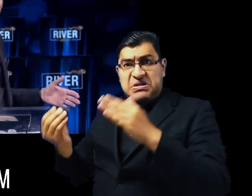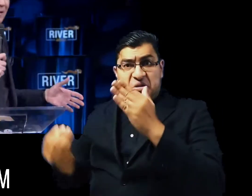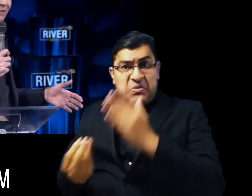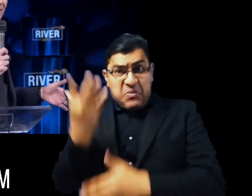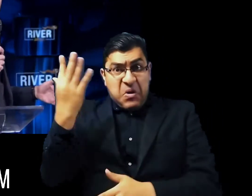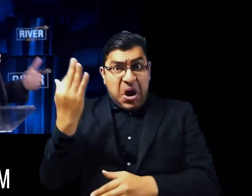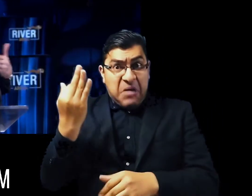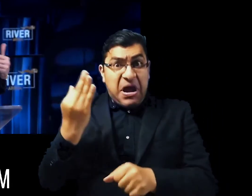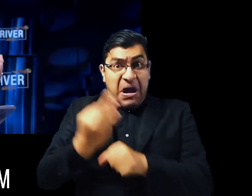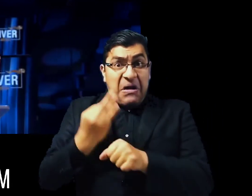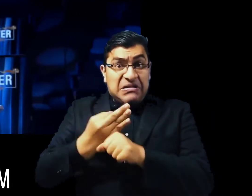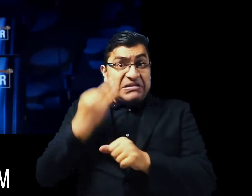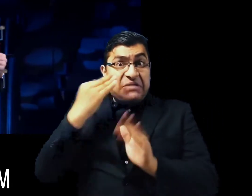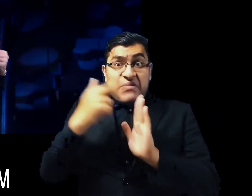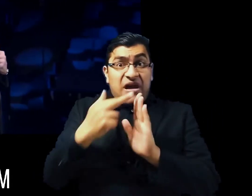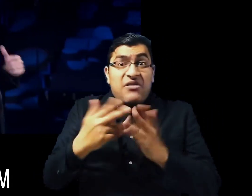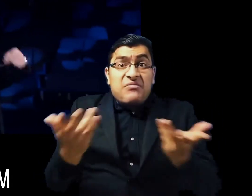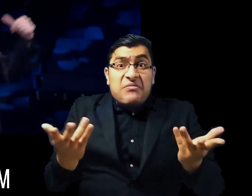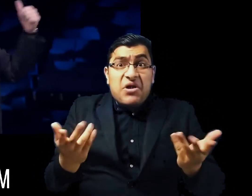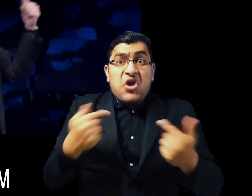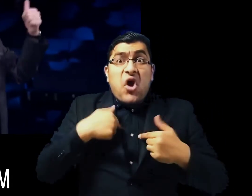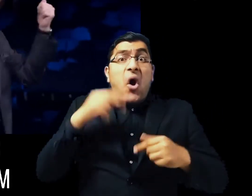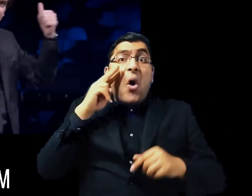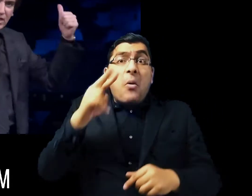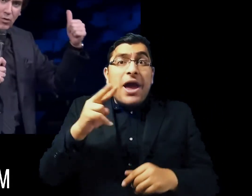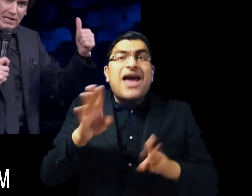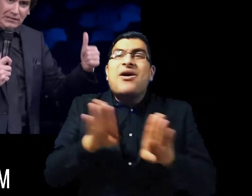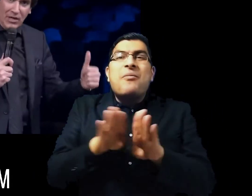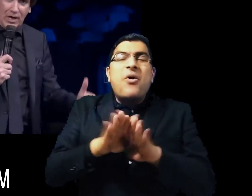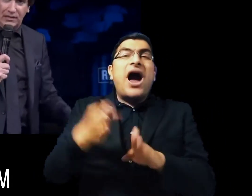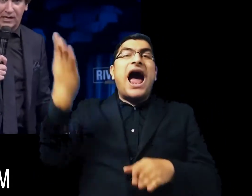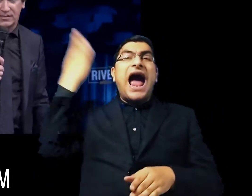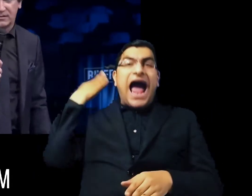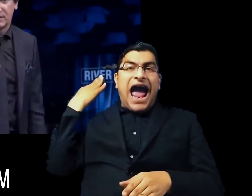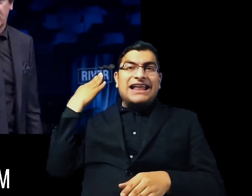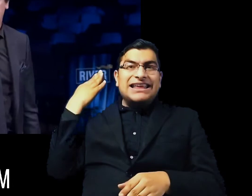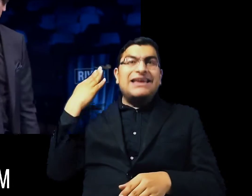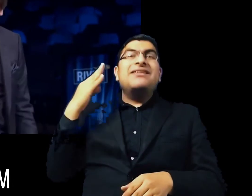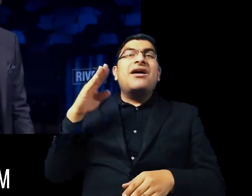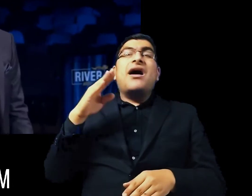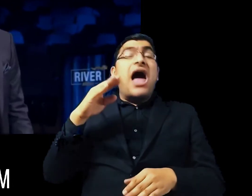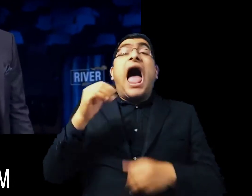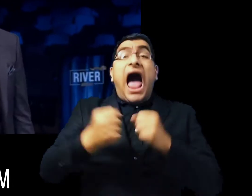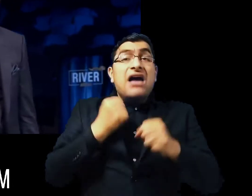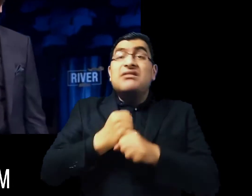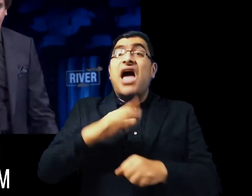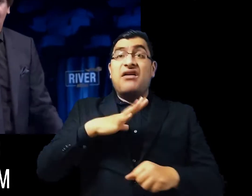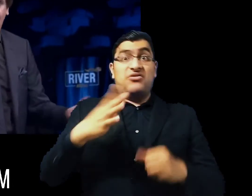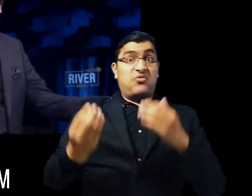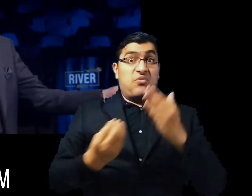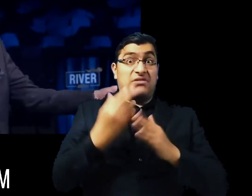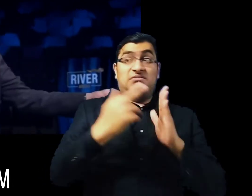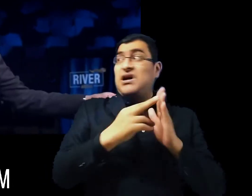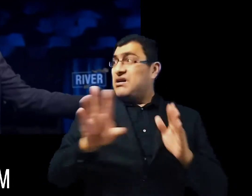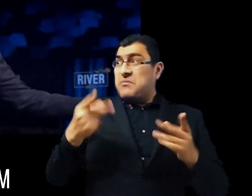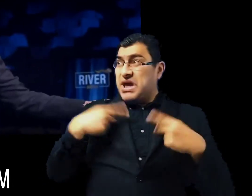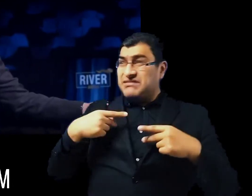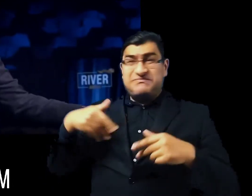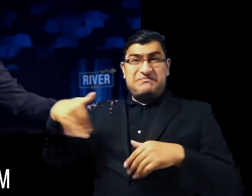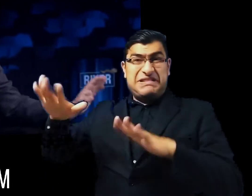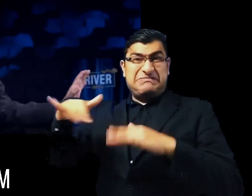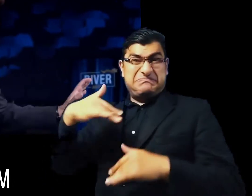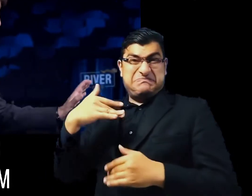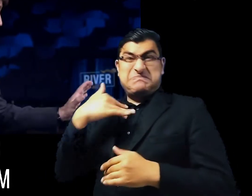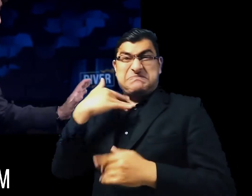invento de la pandemia. Yo la viví como ayudante de Roberto hace 40 años atrás. Ya había una nueva normalidad de dejarlos infectados